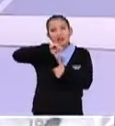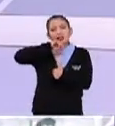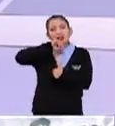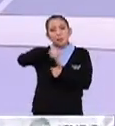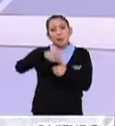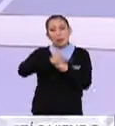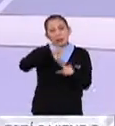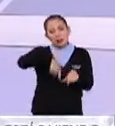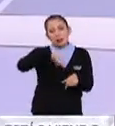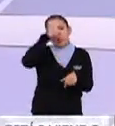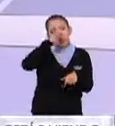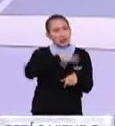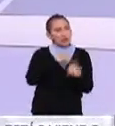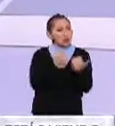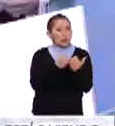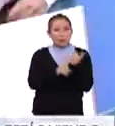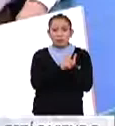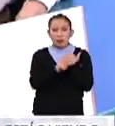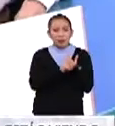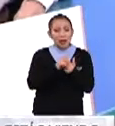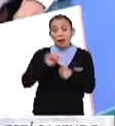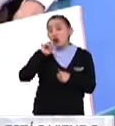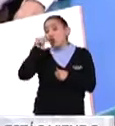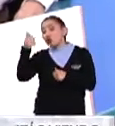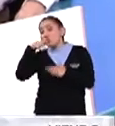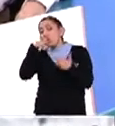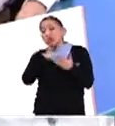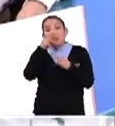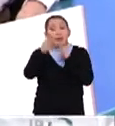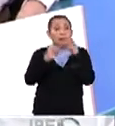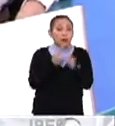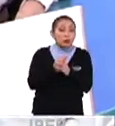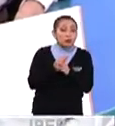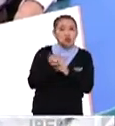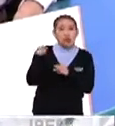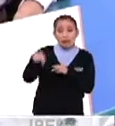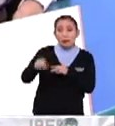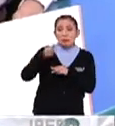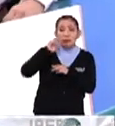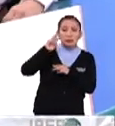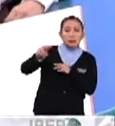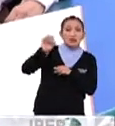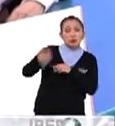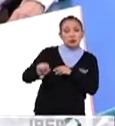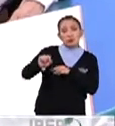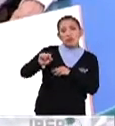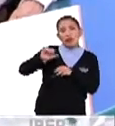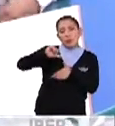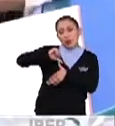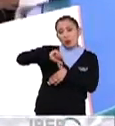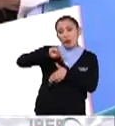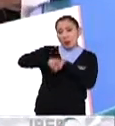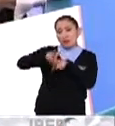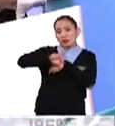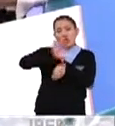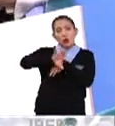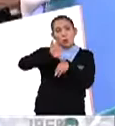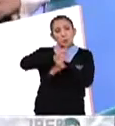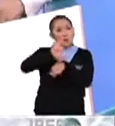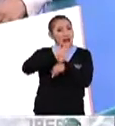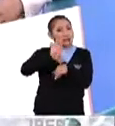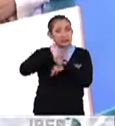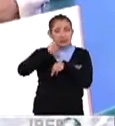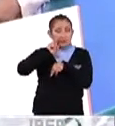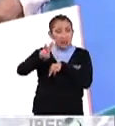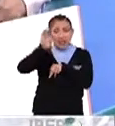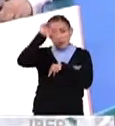también sucede en México, lo estamos viendo en otras regiones del mundo que no llegan hasta acá, pero que llegan en Sudamérica, como es el caso de Venezuela, Colombia, Brasil,